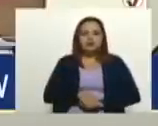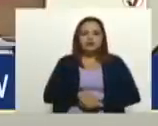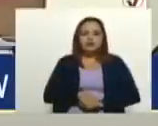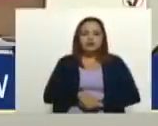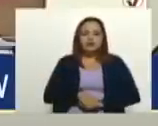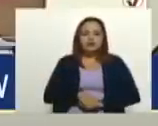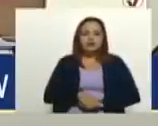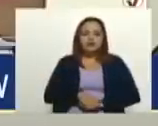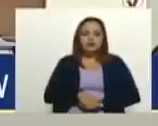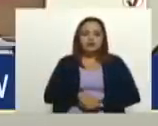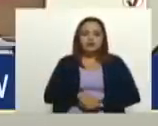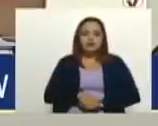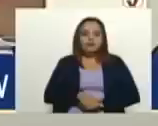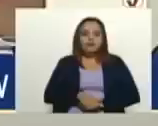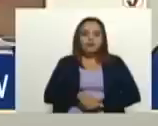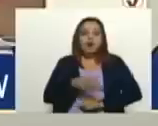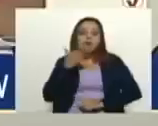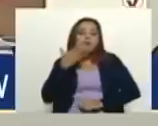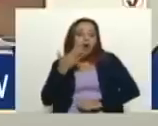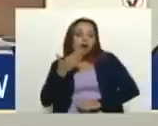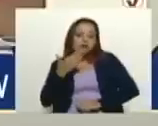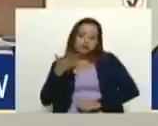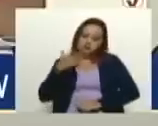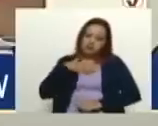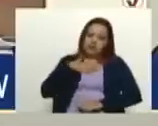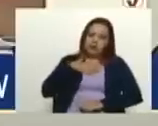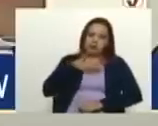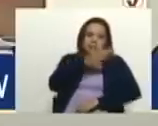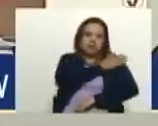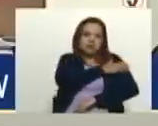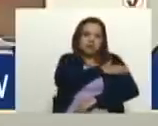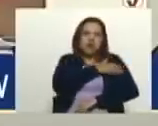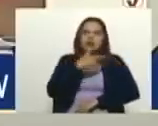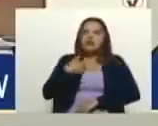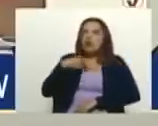Porque si uno fuese de oposición, Dios nos cuide,